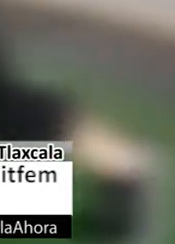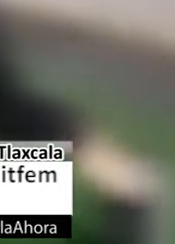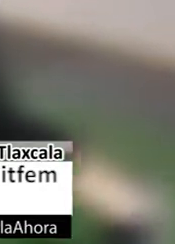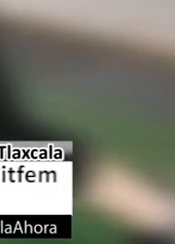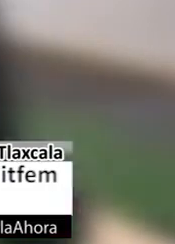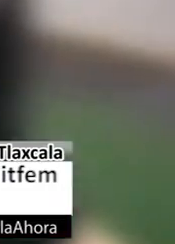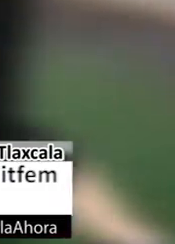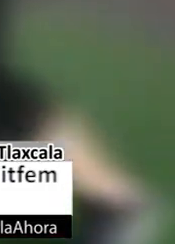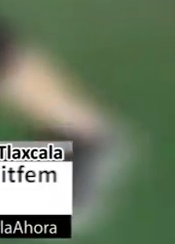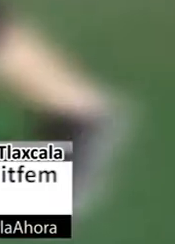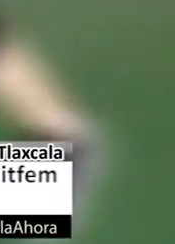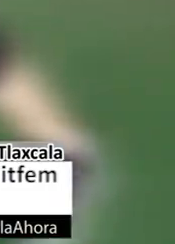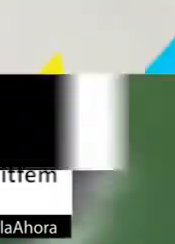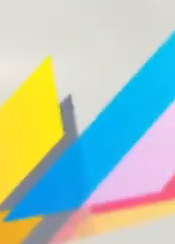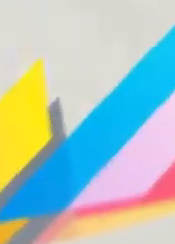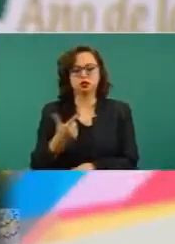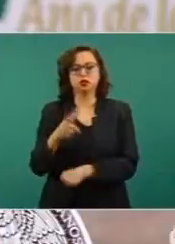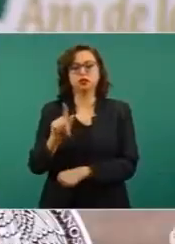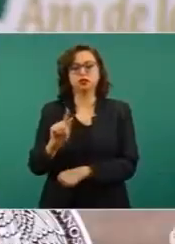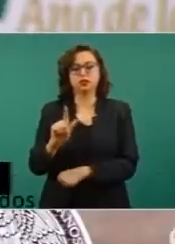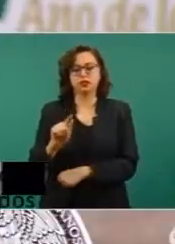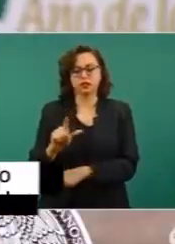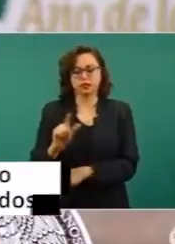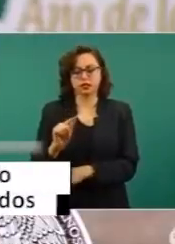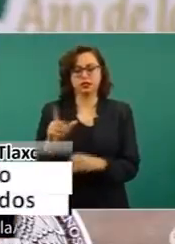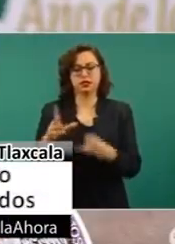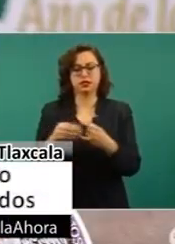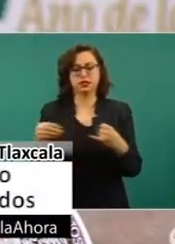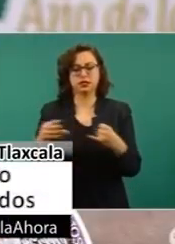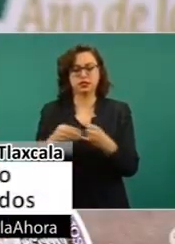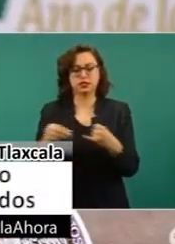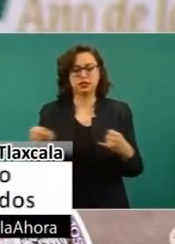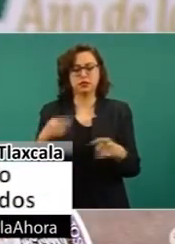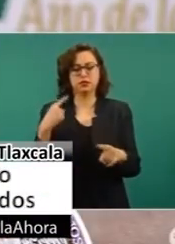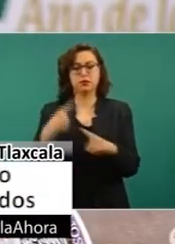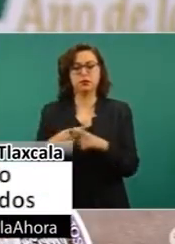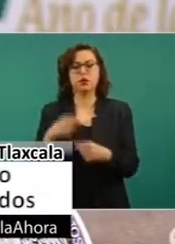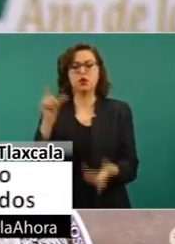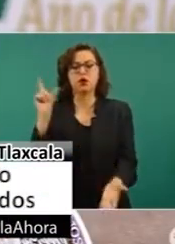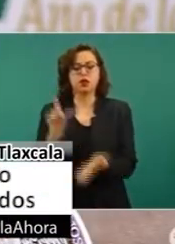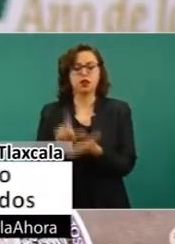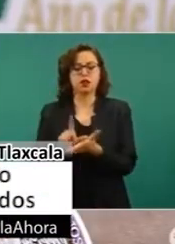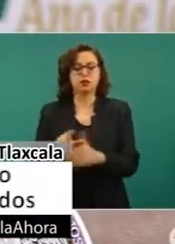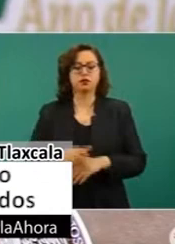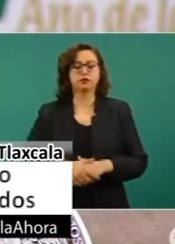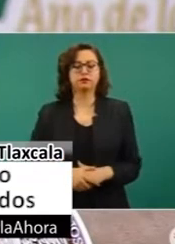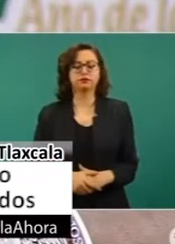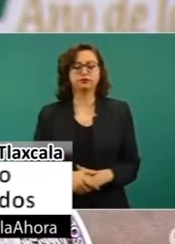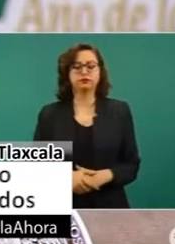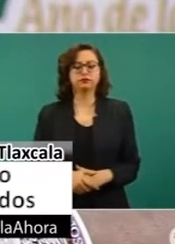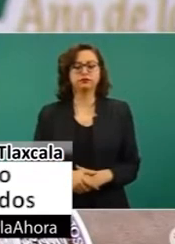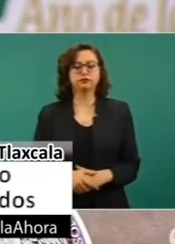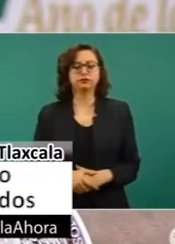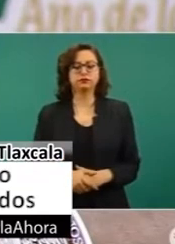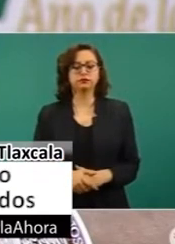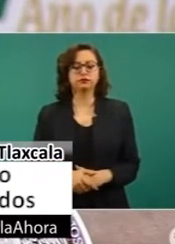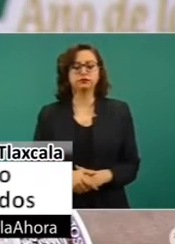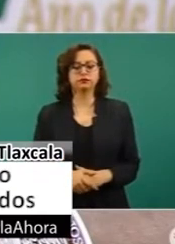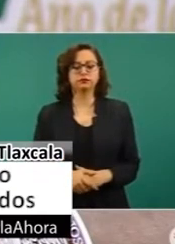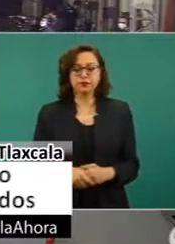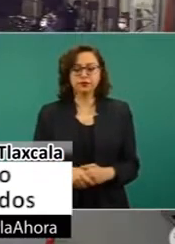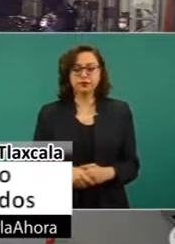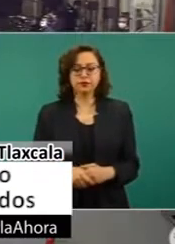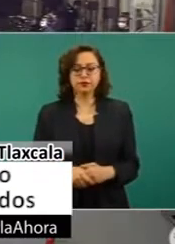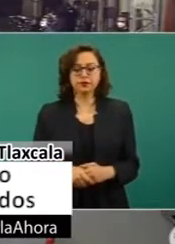es una opción para unir a la familia. Ante el incremento injustificado en los precios de los combustibles, la Procuraduría Federal del